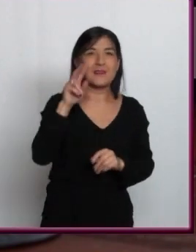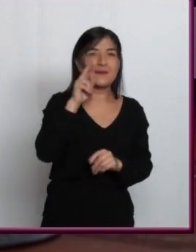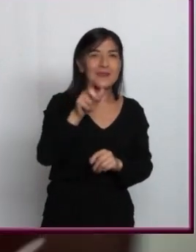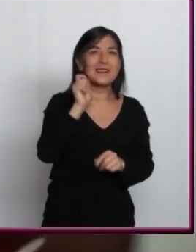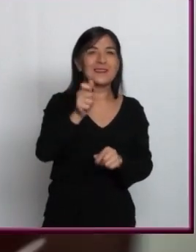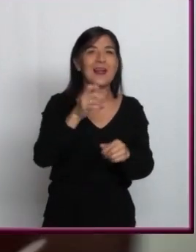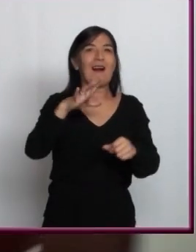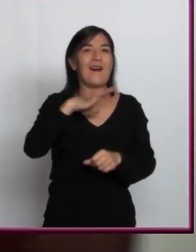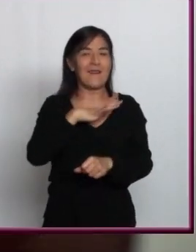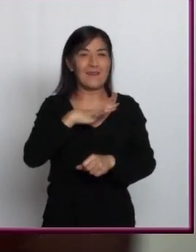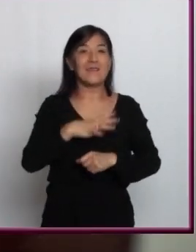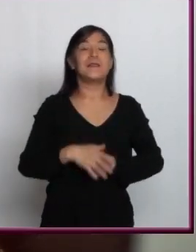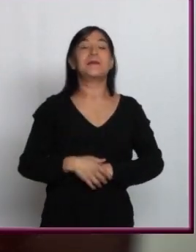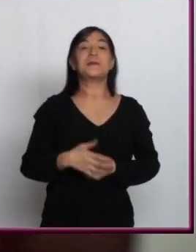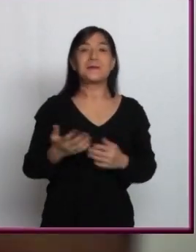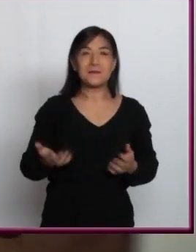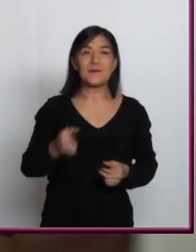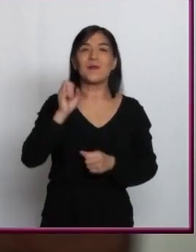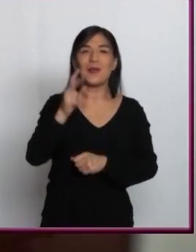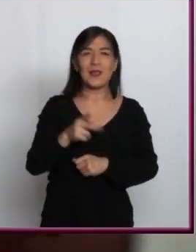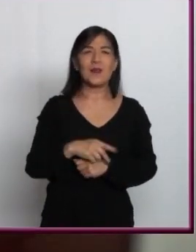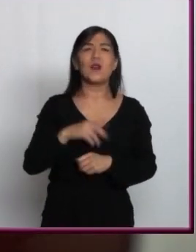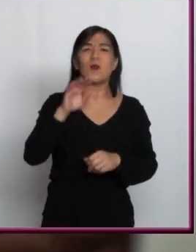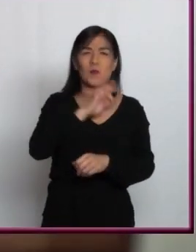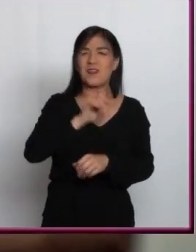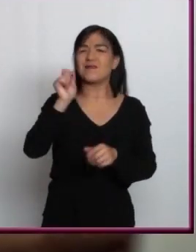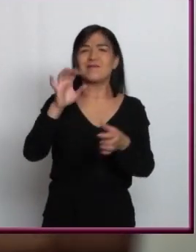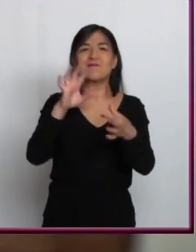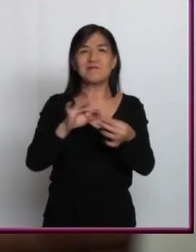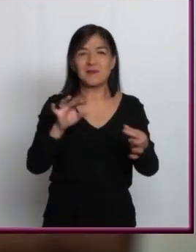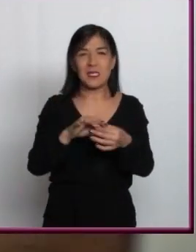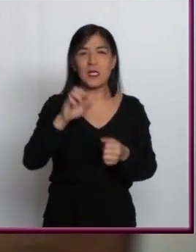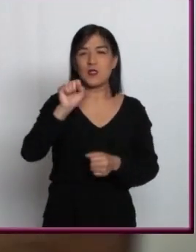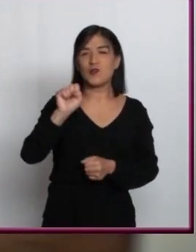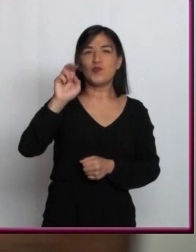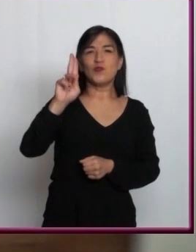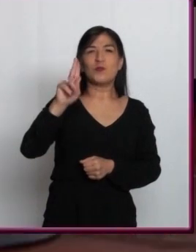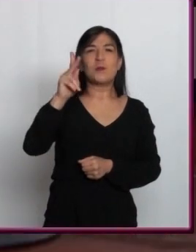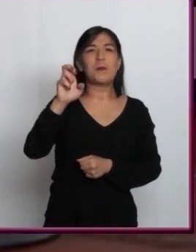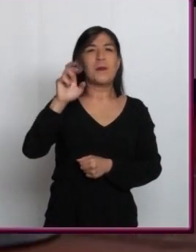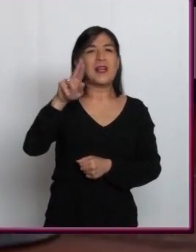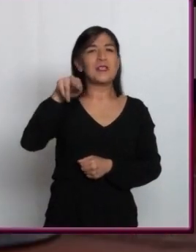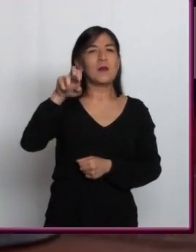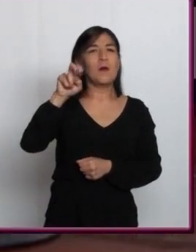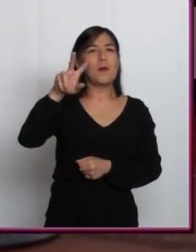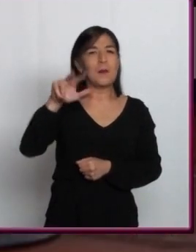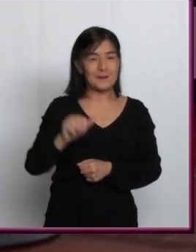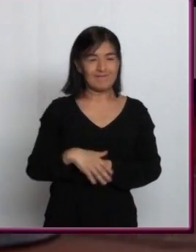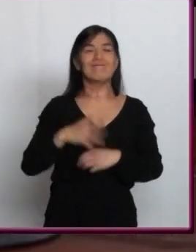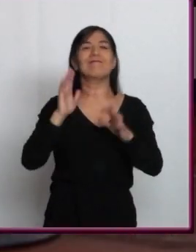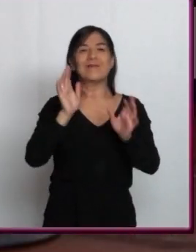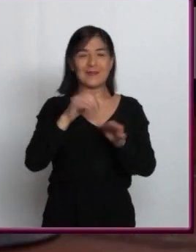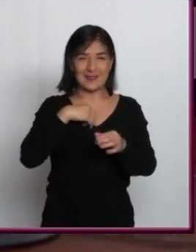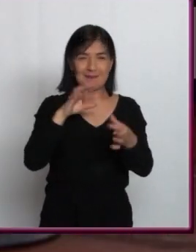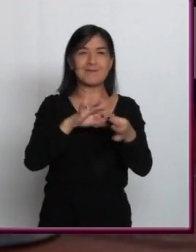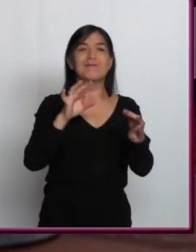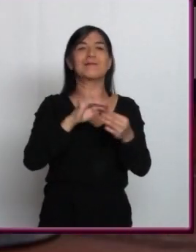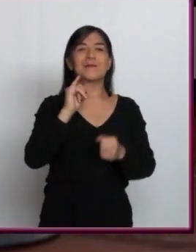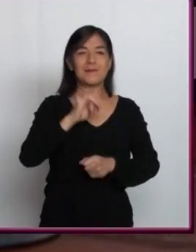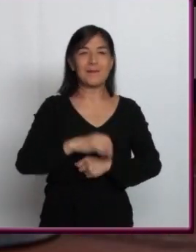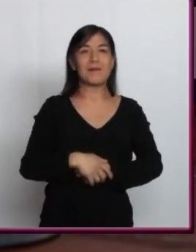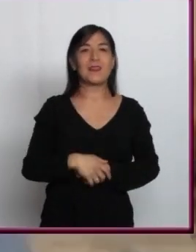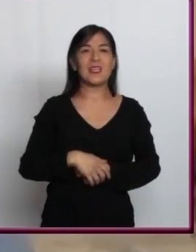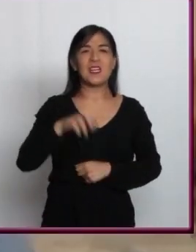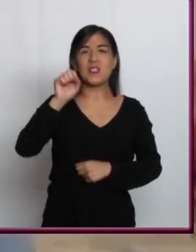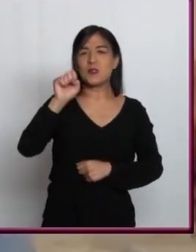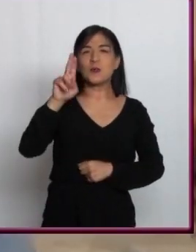tenemos. Ok, ¿y podrías hablarnos sobre qué es una supernova? Ah, claro que sí. La supernova